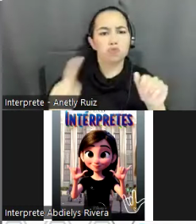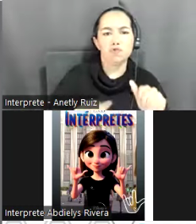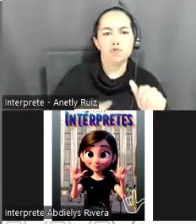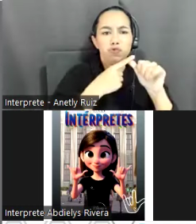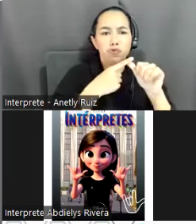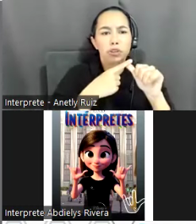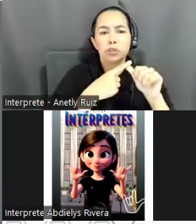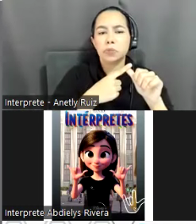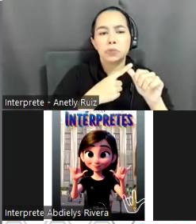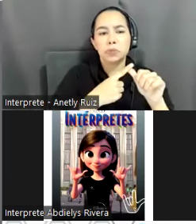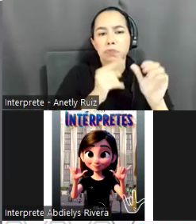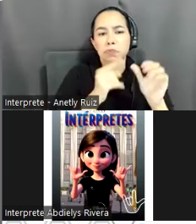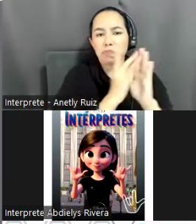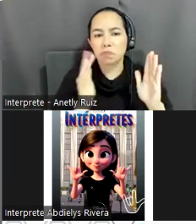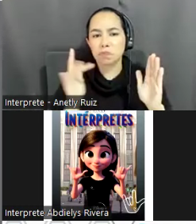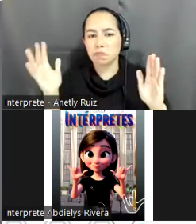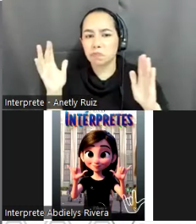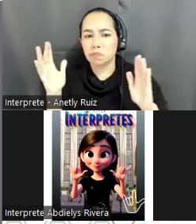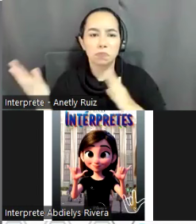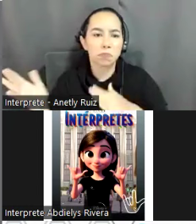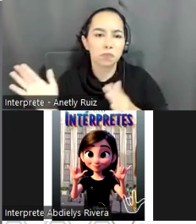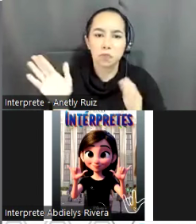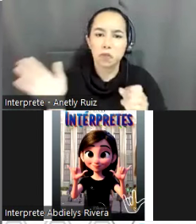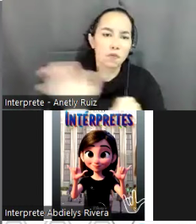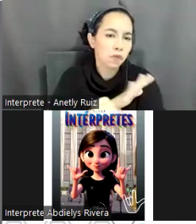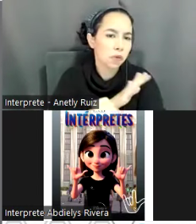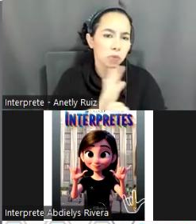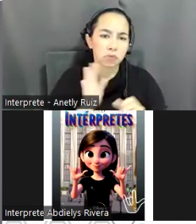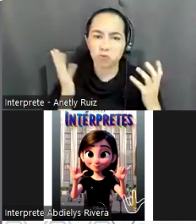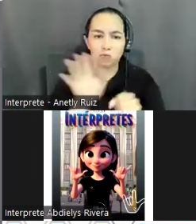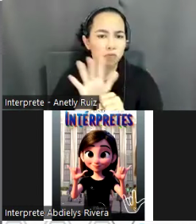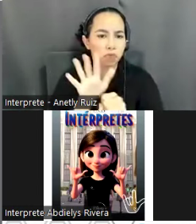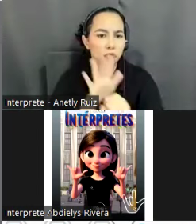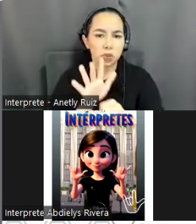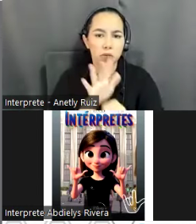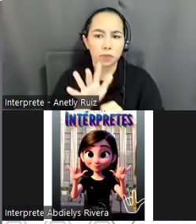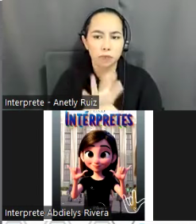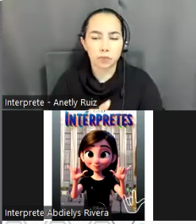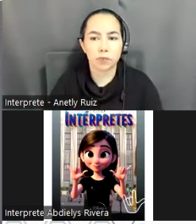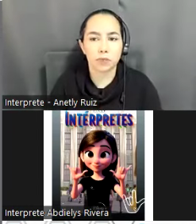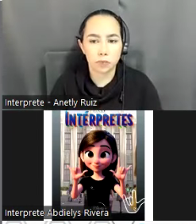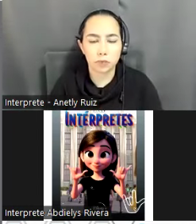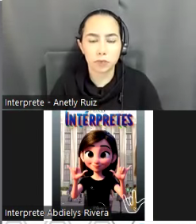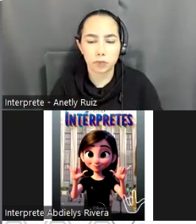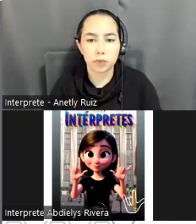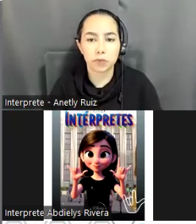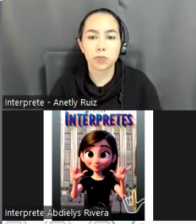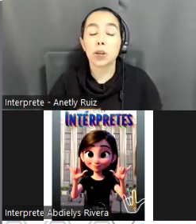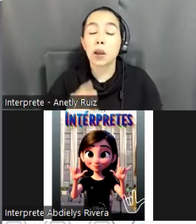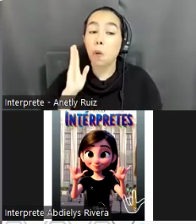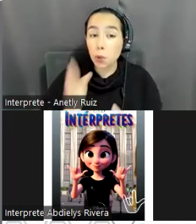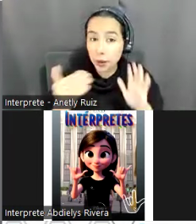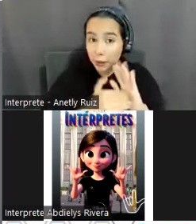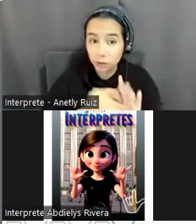que se conecten a la continuidad de esta serie educativa en el mes de abril y en el mes de mayo. Paso con mis compañeras.